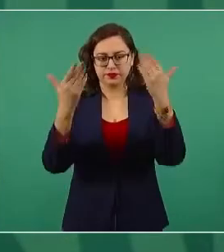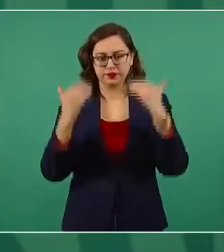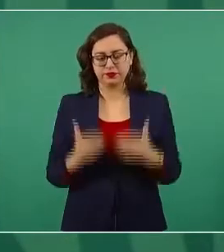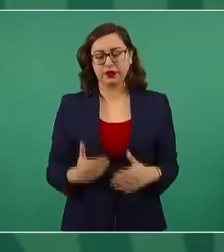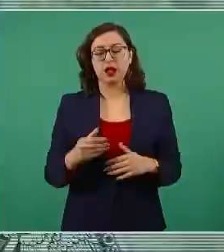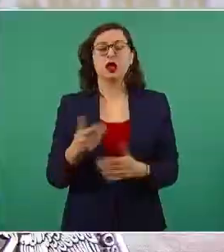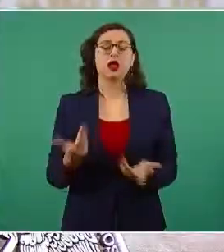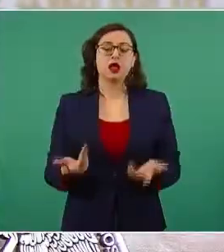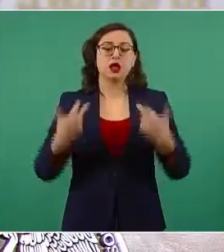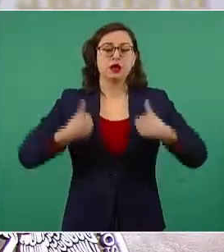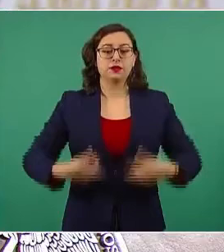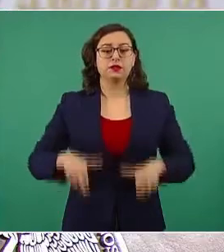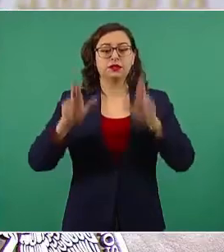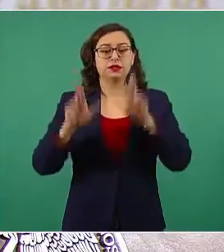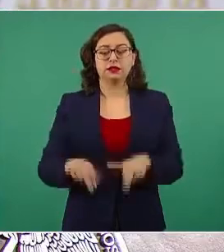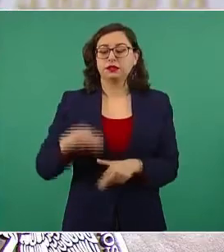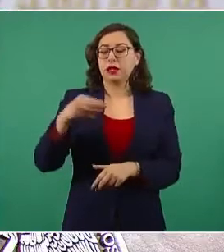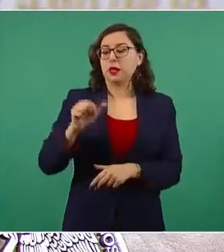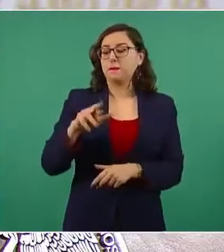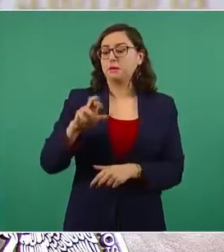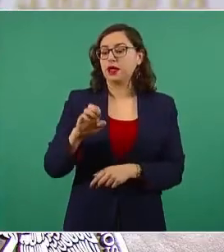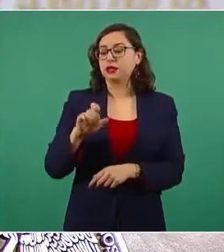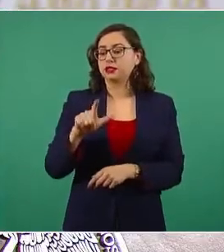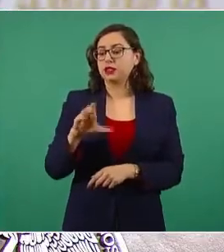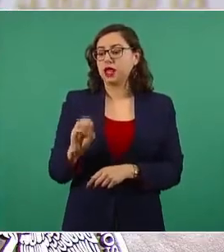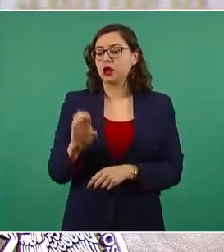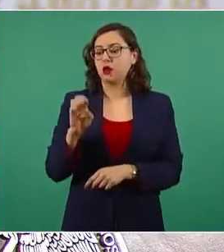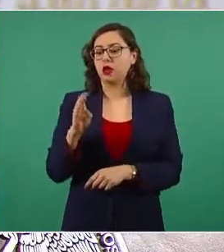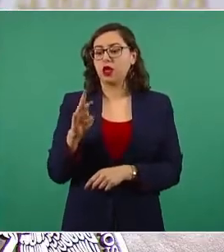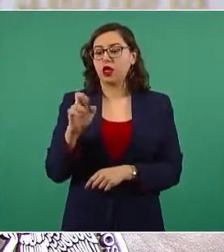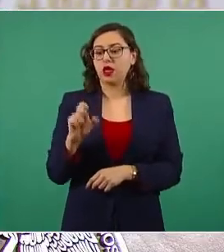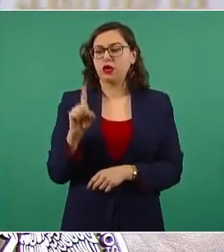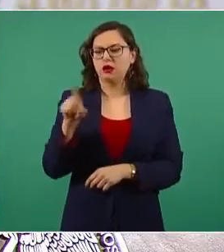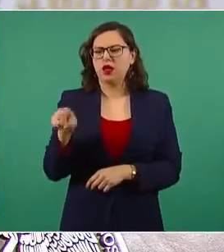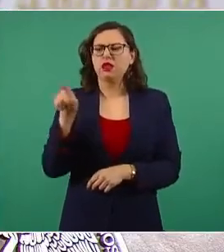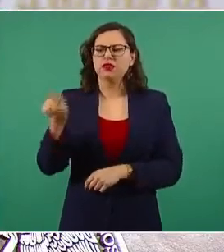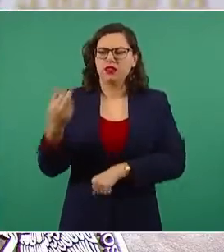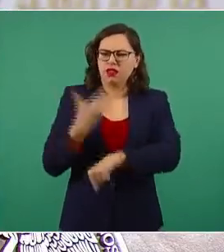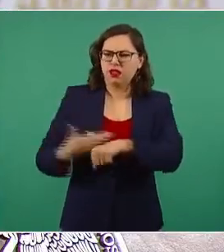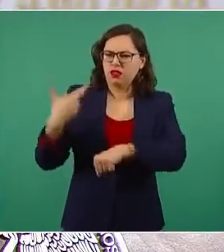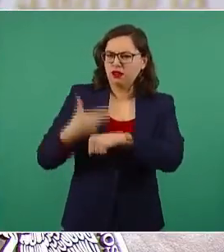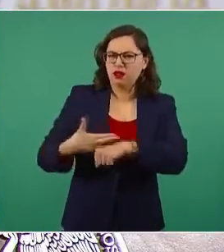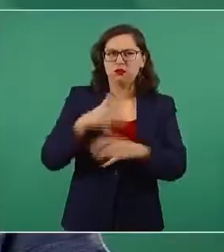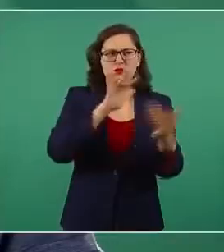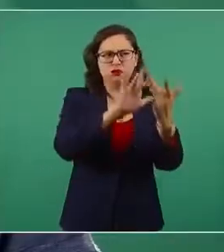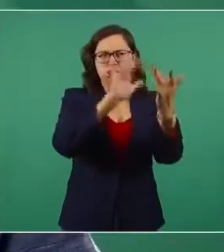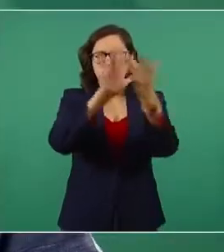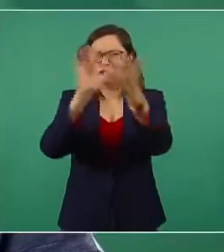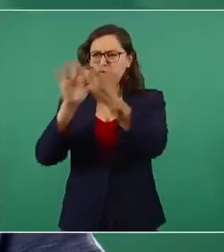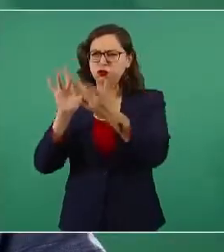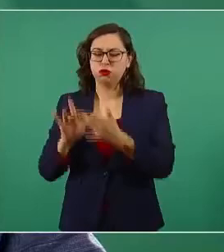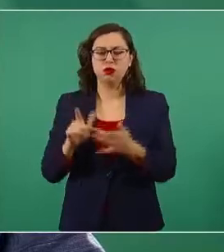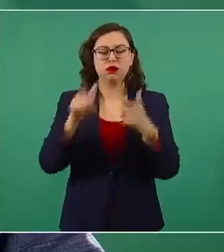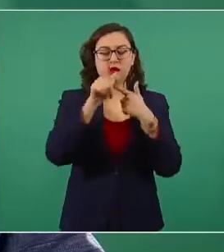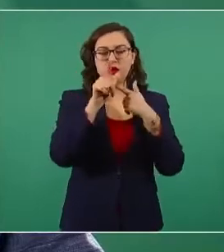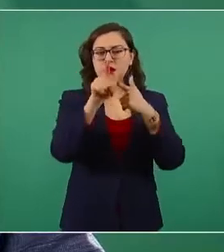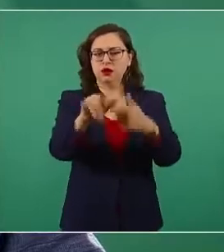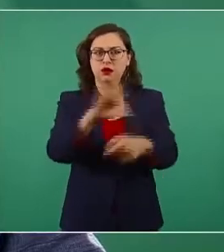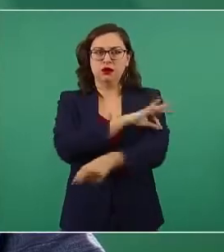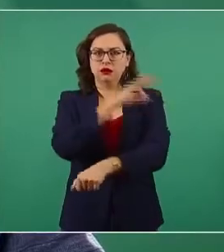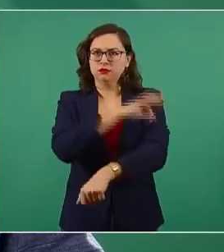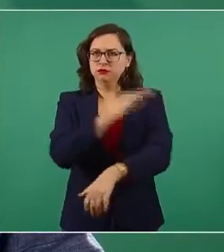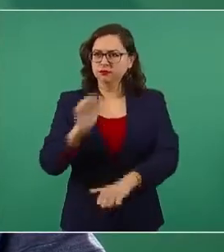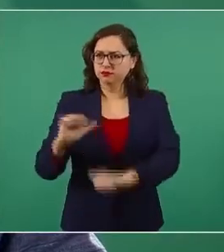de seguir asegurando las vacunas para nuestro país. Y el general Luis Crescencio Sandoval